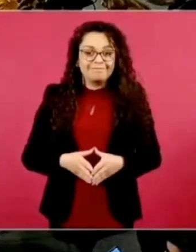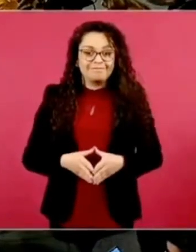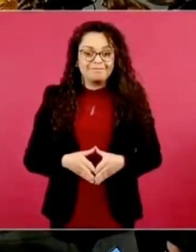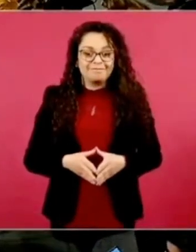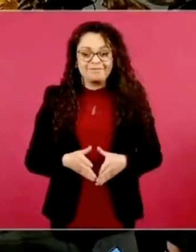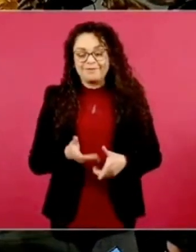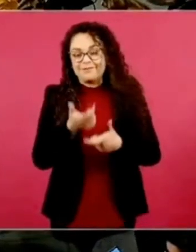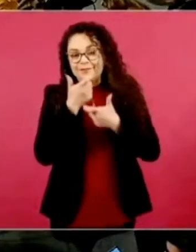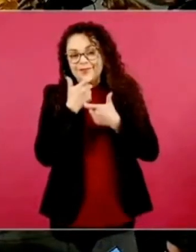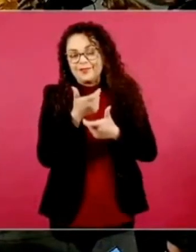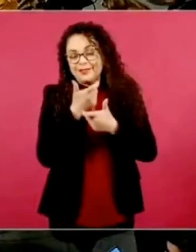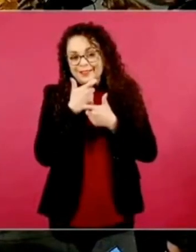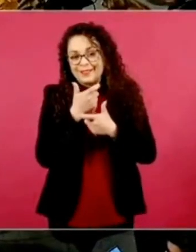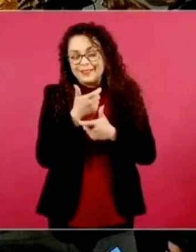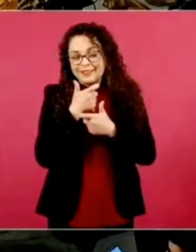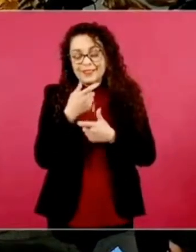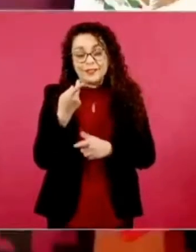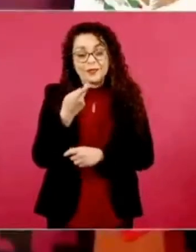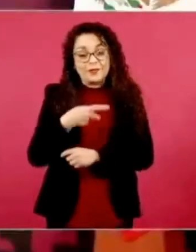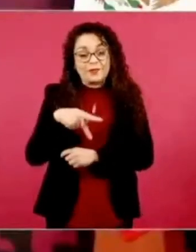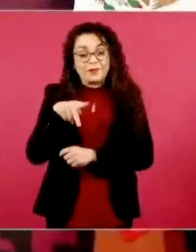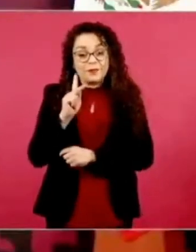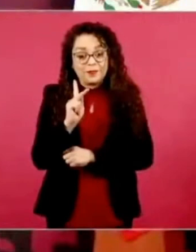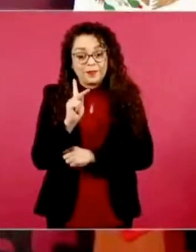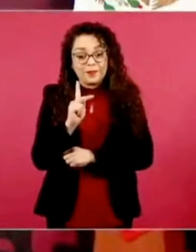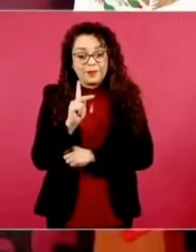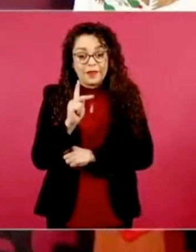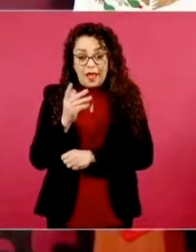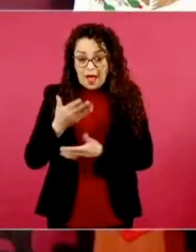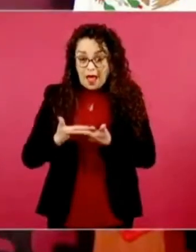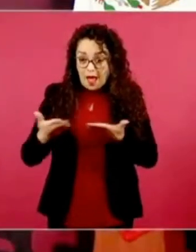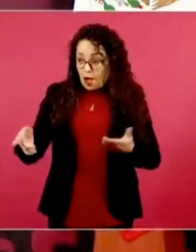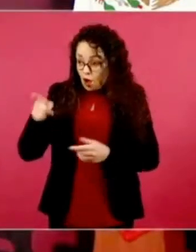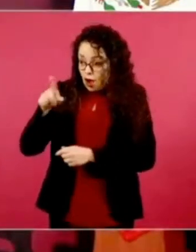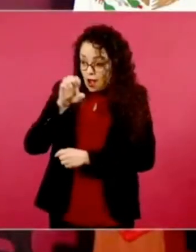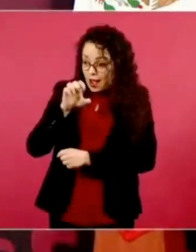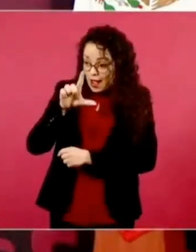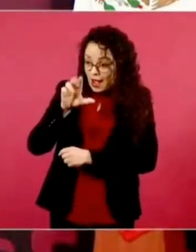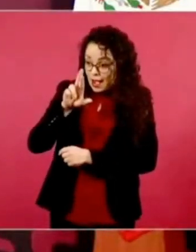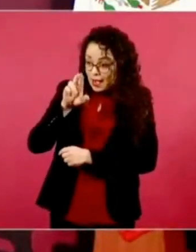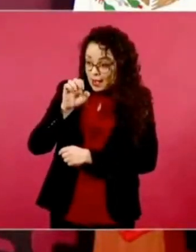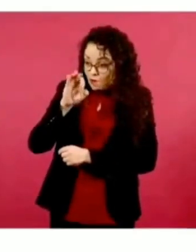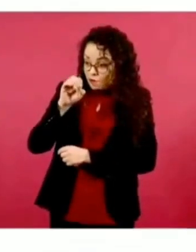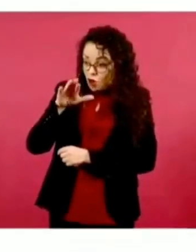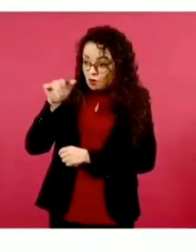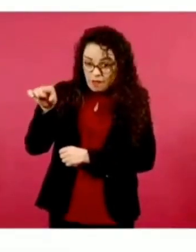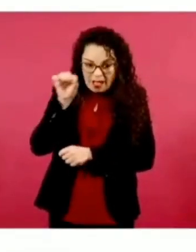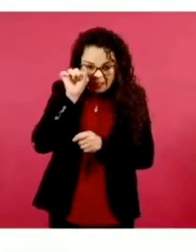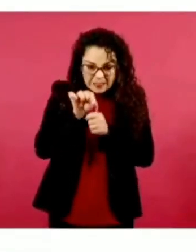Pero ahora ya no hizo el ejercicio el Reforma, ¿verdad? De los alfileres.